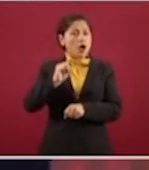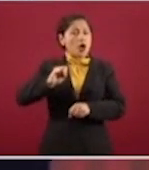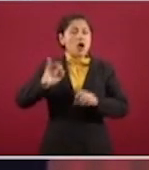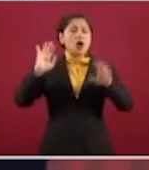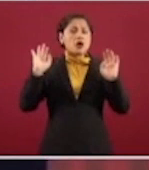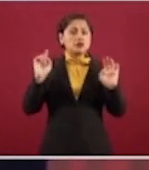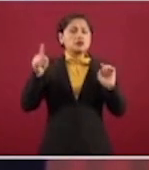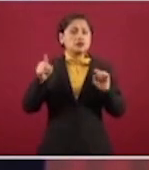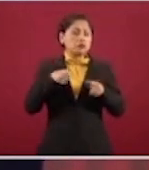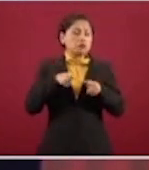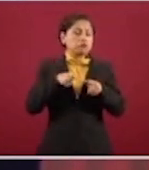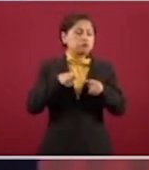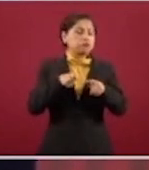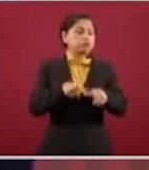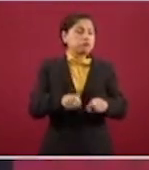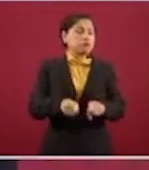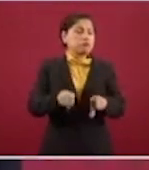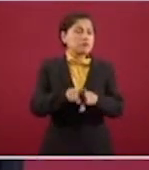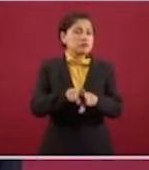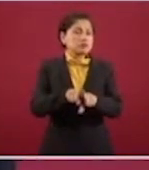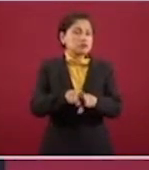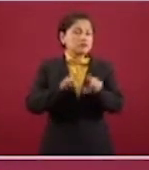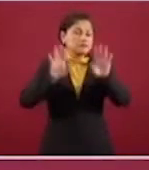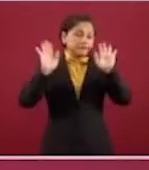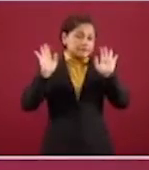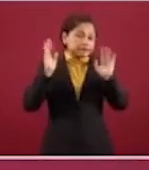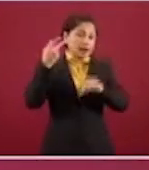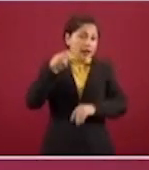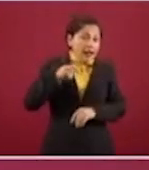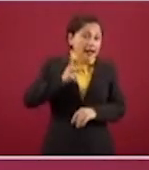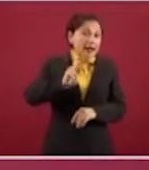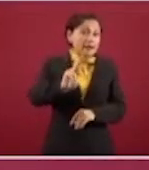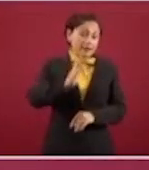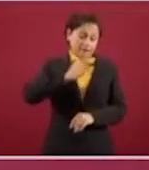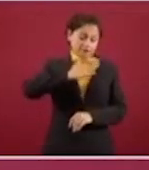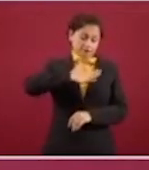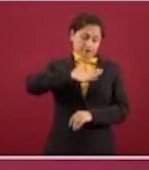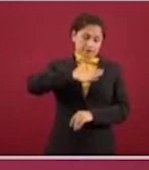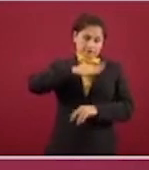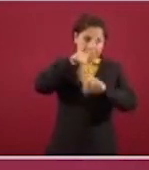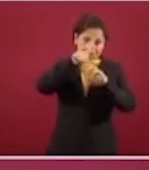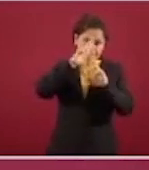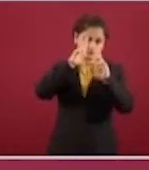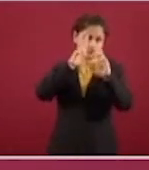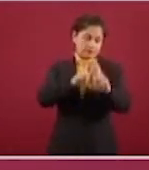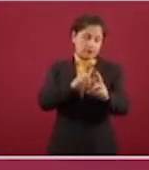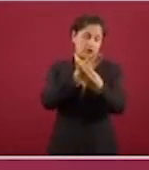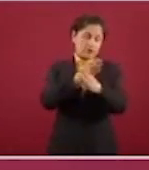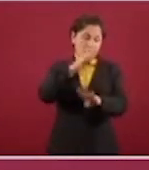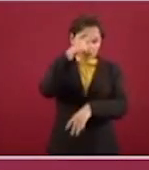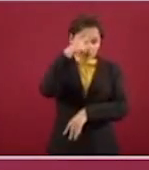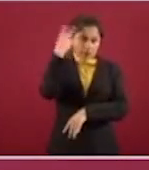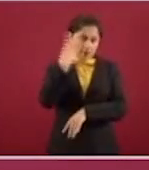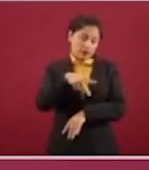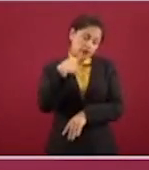Pero repito, soy respetuoso de la autonomía del Banco de México, pero como